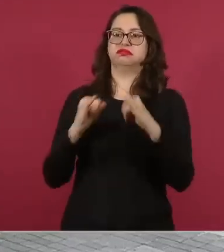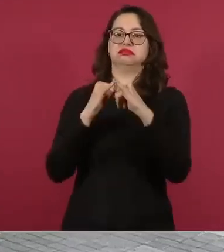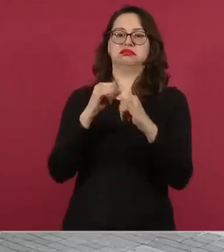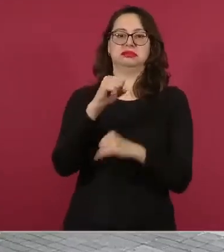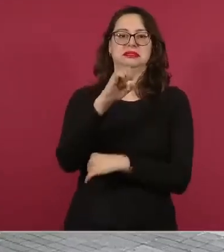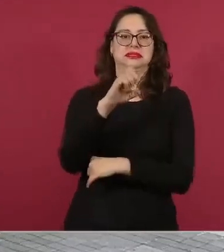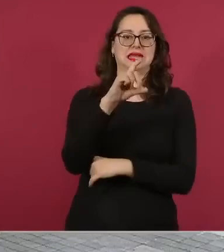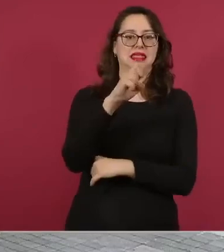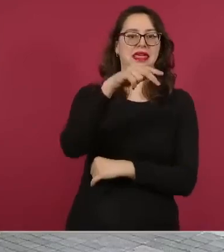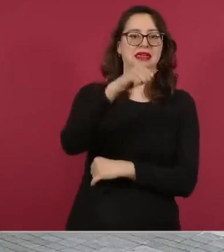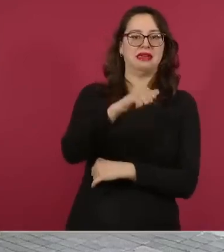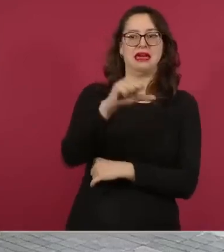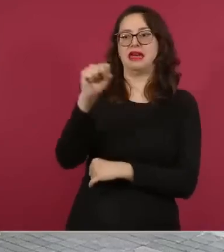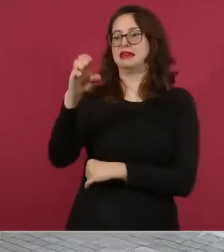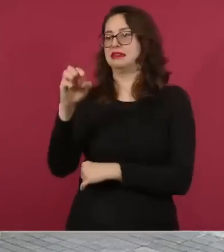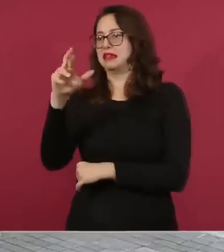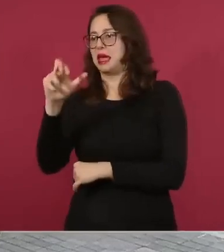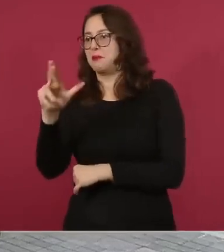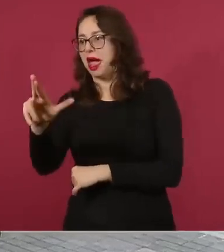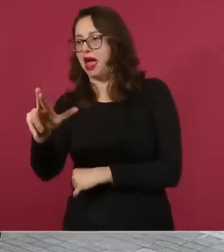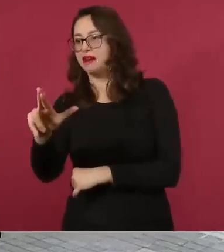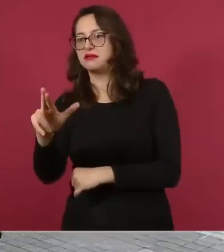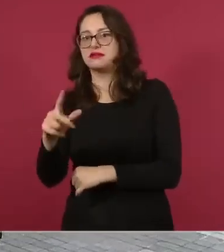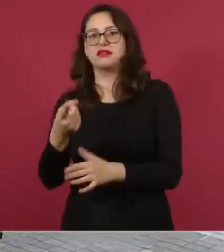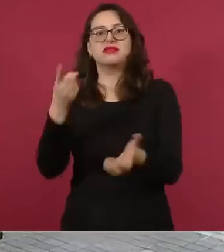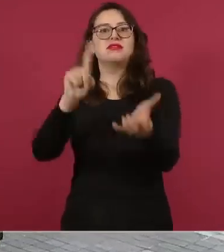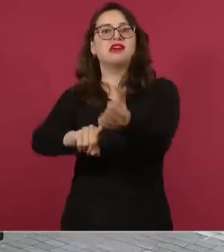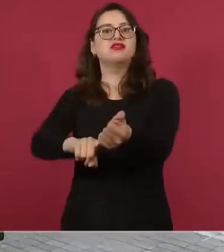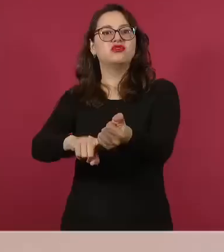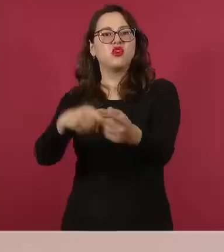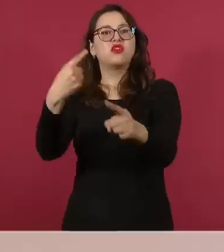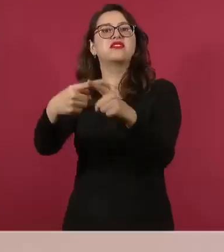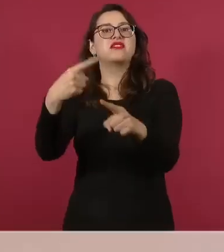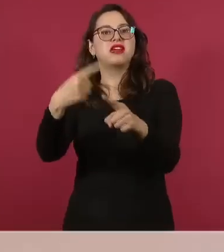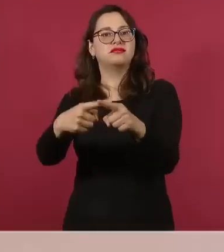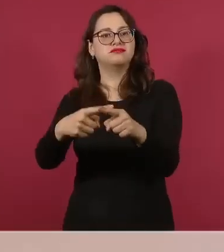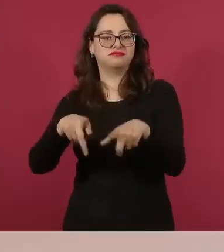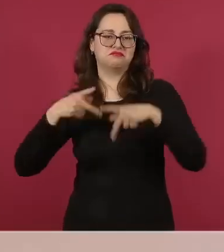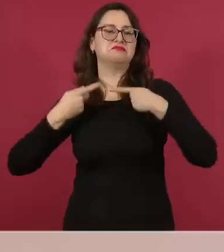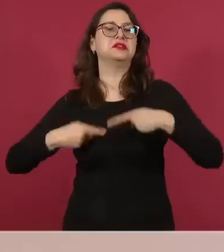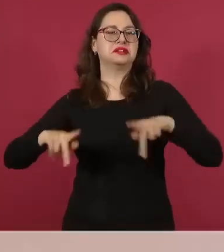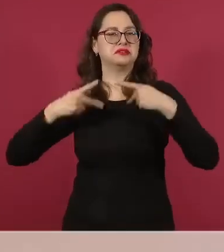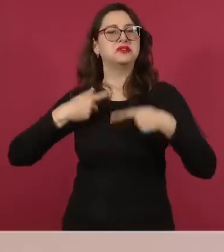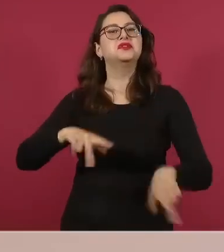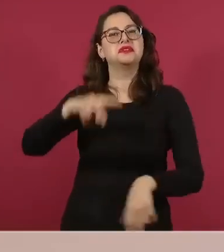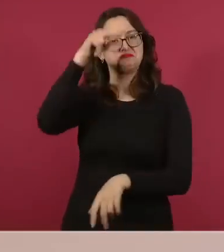diferentes de otras corporaciones castrenses del mundo,